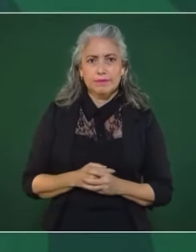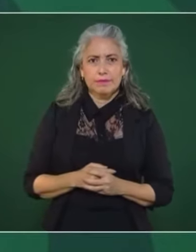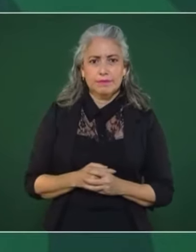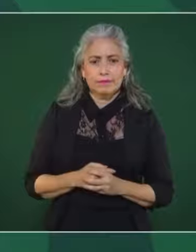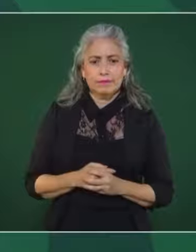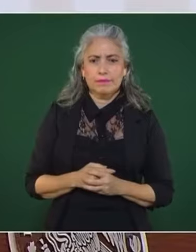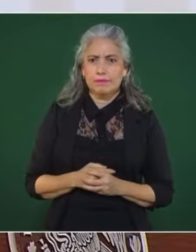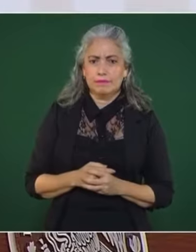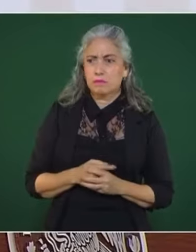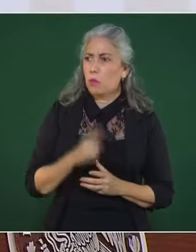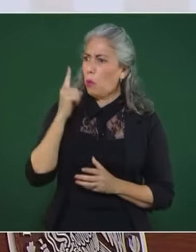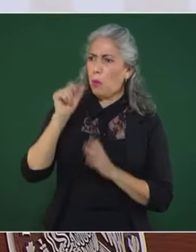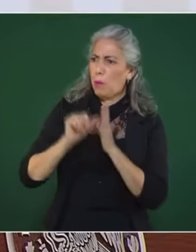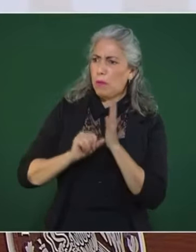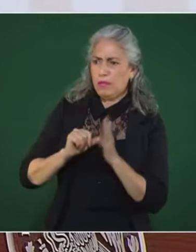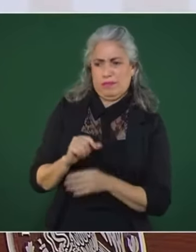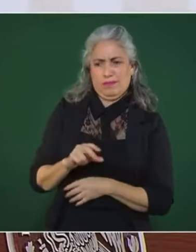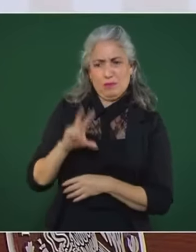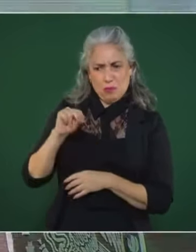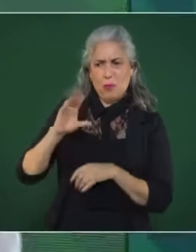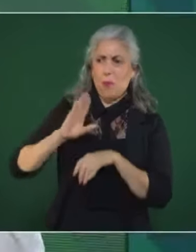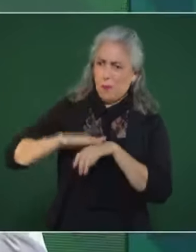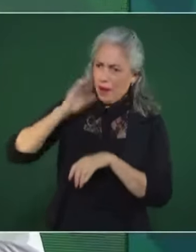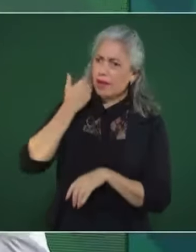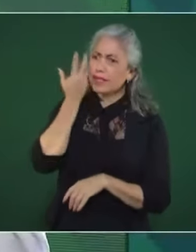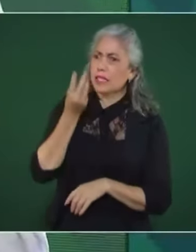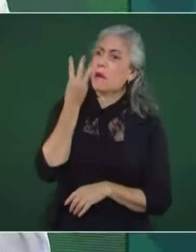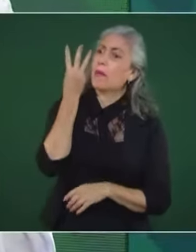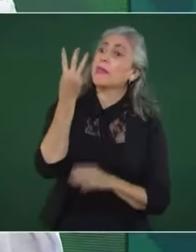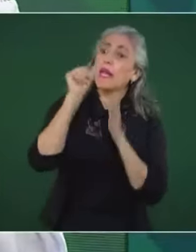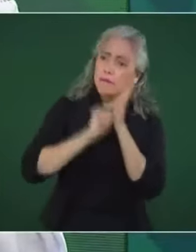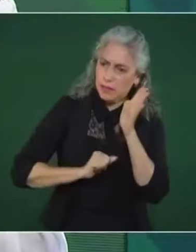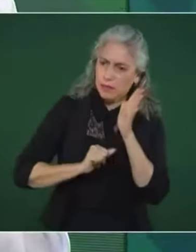No, no es suficiente. Queremos 3 meses. 3 meses.